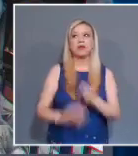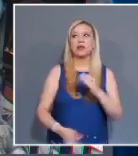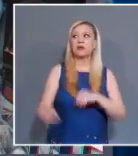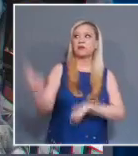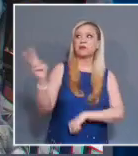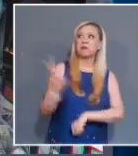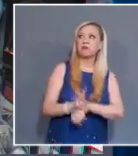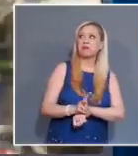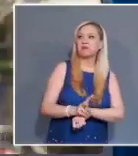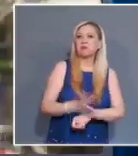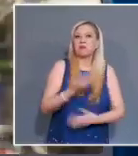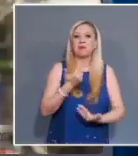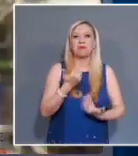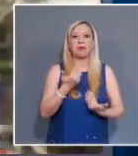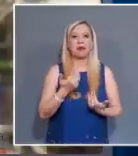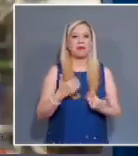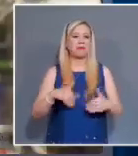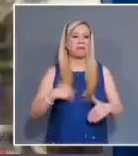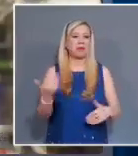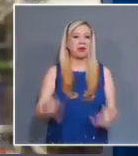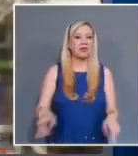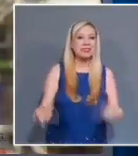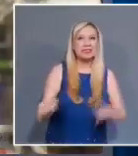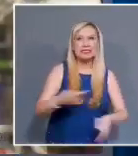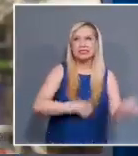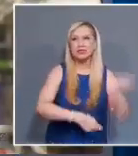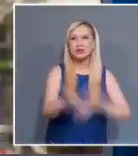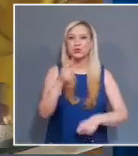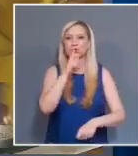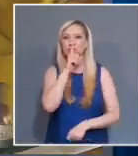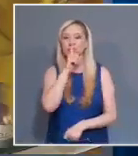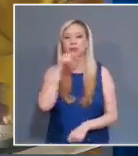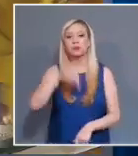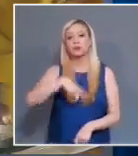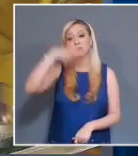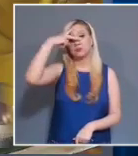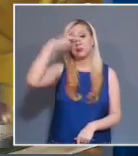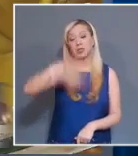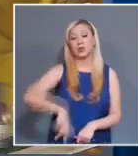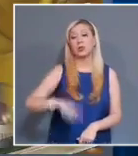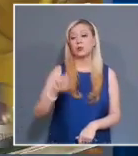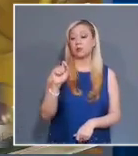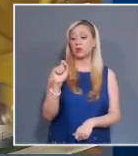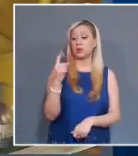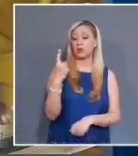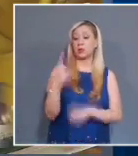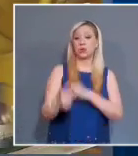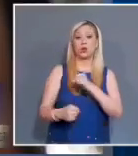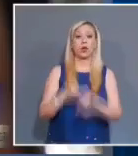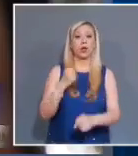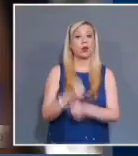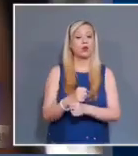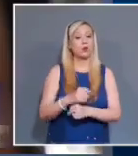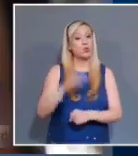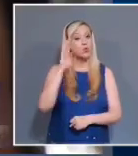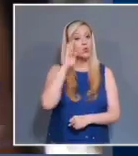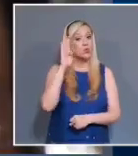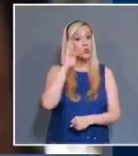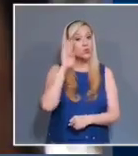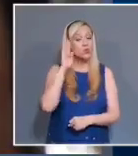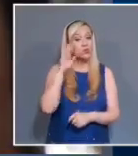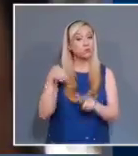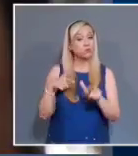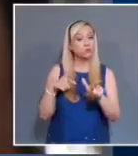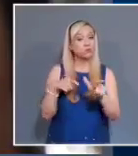la Representación Comercial de Estados Unidos, México amplió a 21 años su permanencia en la lista de países vigilados por sus